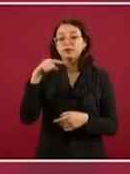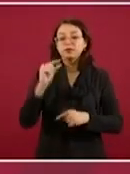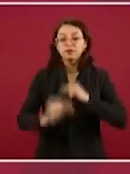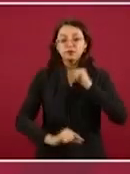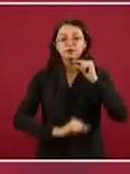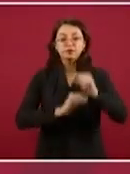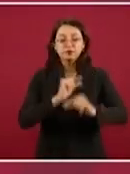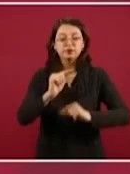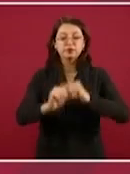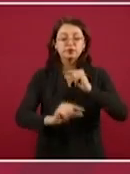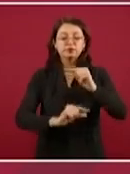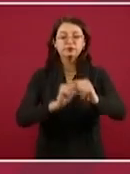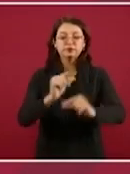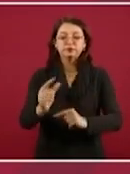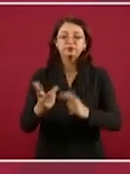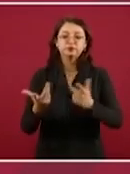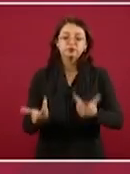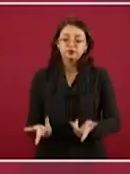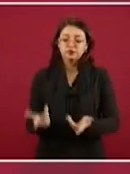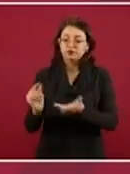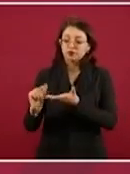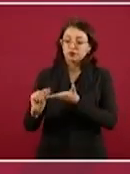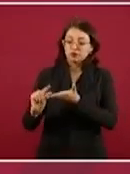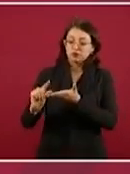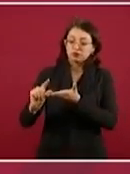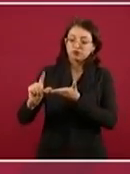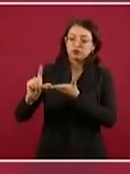paulatinamente, todo lo que ha perdido el salario,